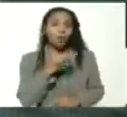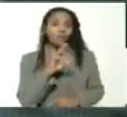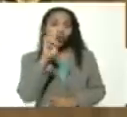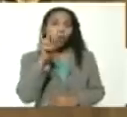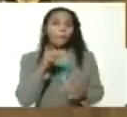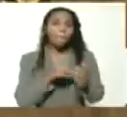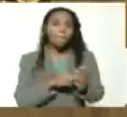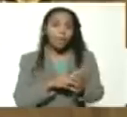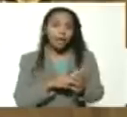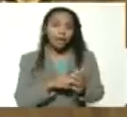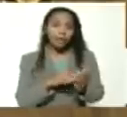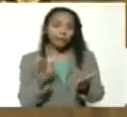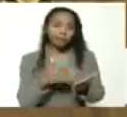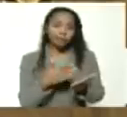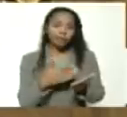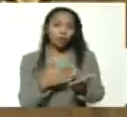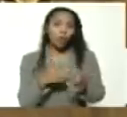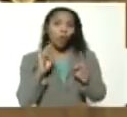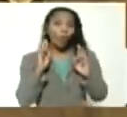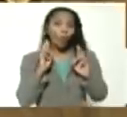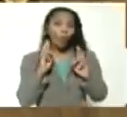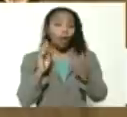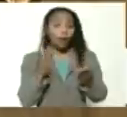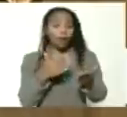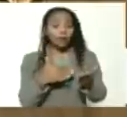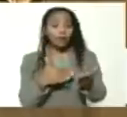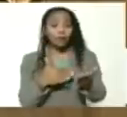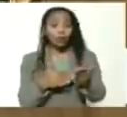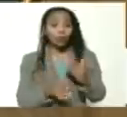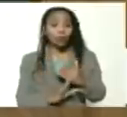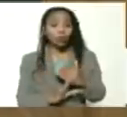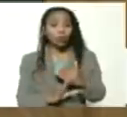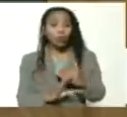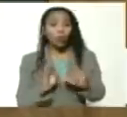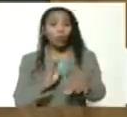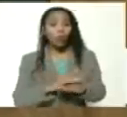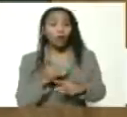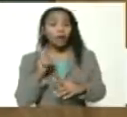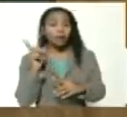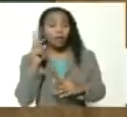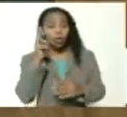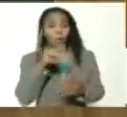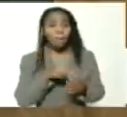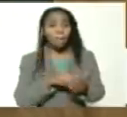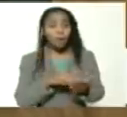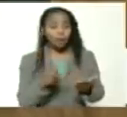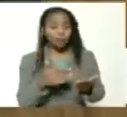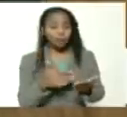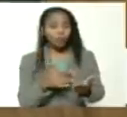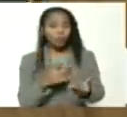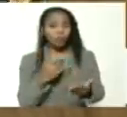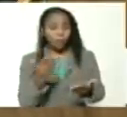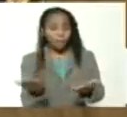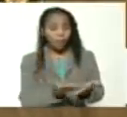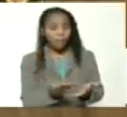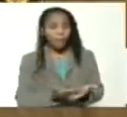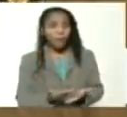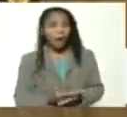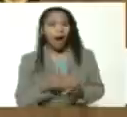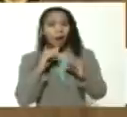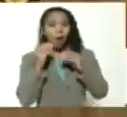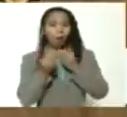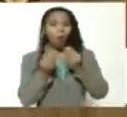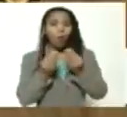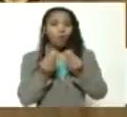2.000 páginas. Ojalá la hayan leído y la estén leyendo. 2.000 páginas con sus anexos, que habla de cómo el